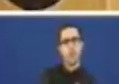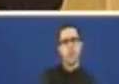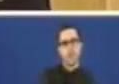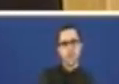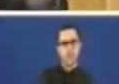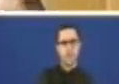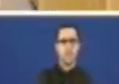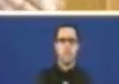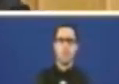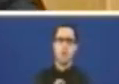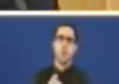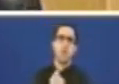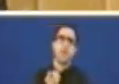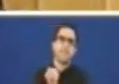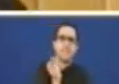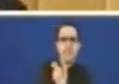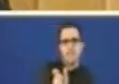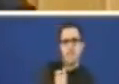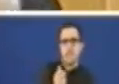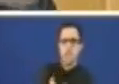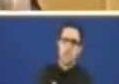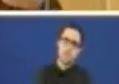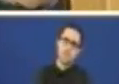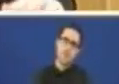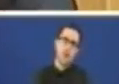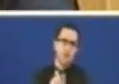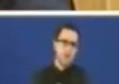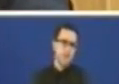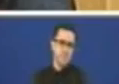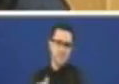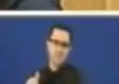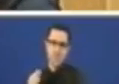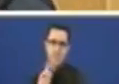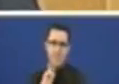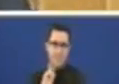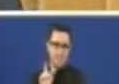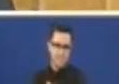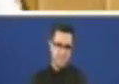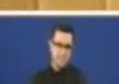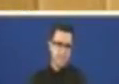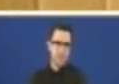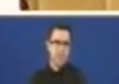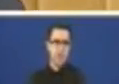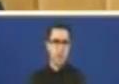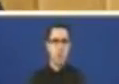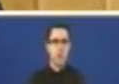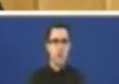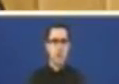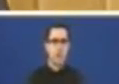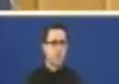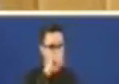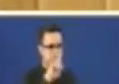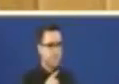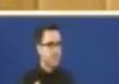que, na maioría dos casos, contra a súa vontade ou descoñecendo que lles estaban metendo un calote, como dixo o portavoz do